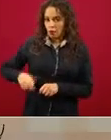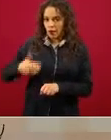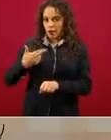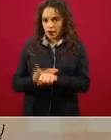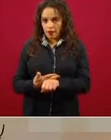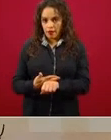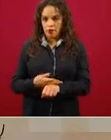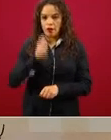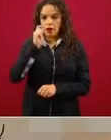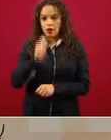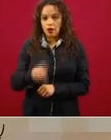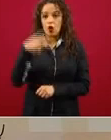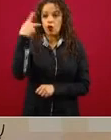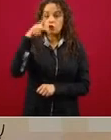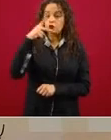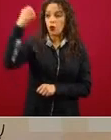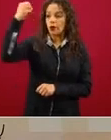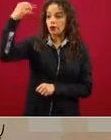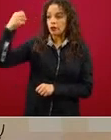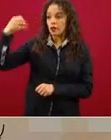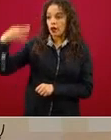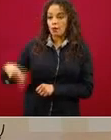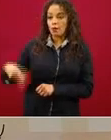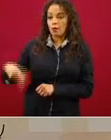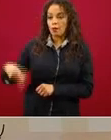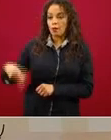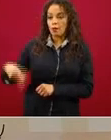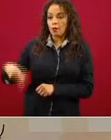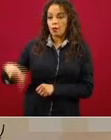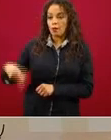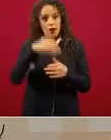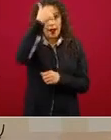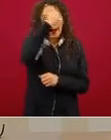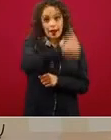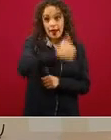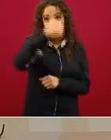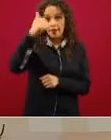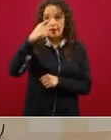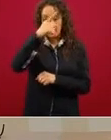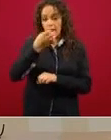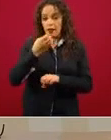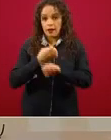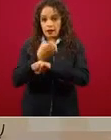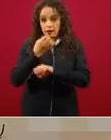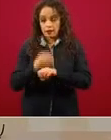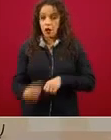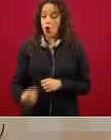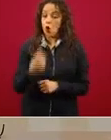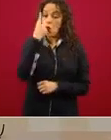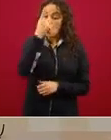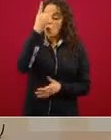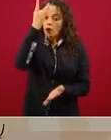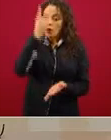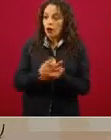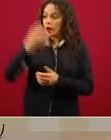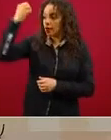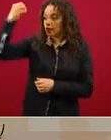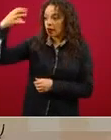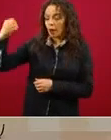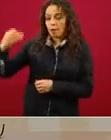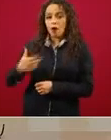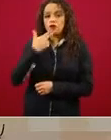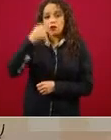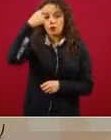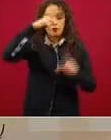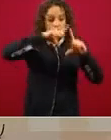las calificaciones de su semáforo estatal. Es un solo semáforo nacional, no nos confundamos, es un solo semáforo, la metodología es